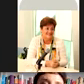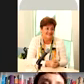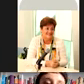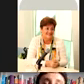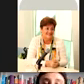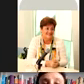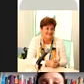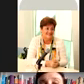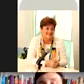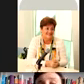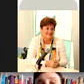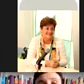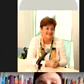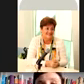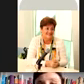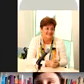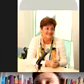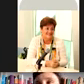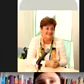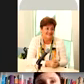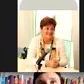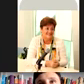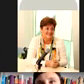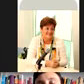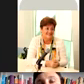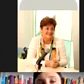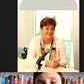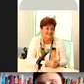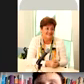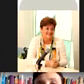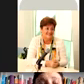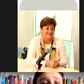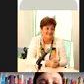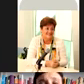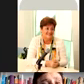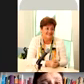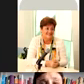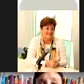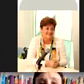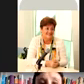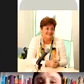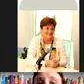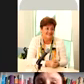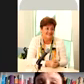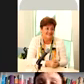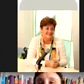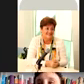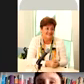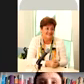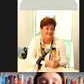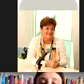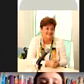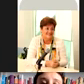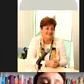La llamamos persona con discapacidad, si hay que aclararlo, por ejemplo, persona con discapacidad visual, persona con discapacidad motriz,